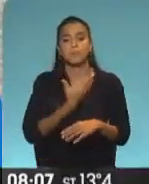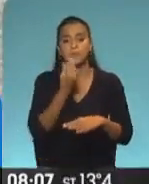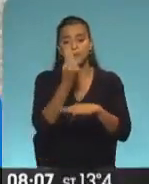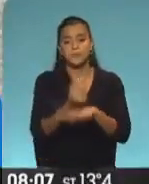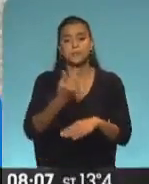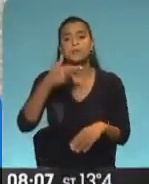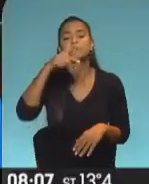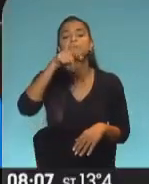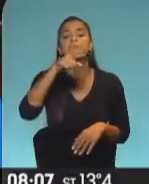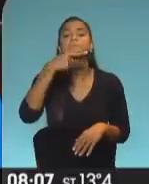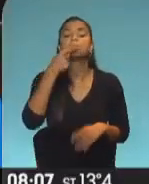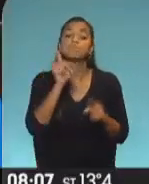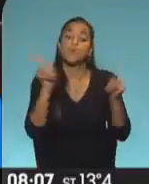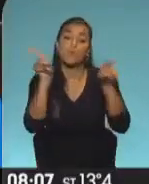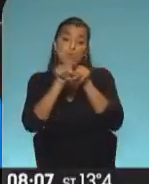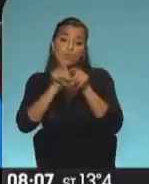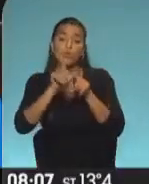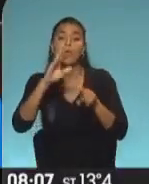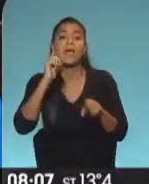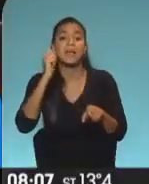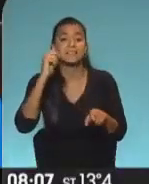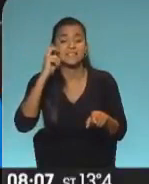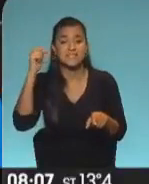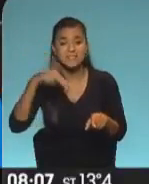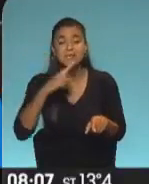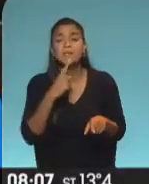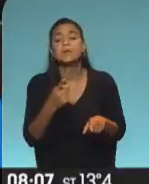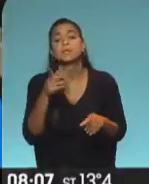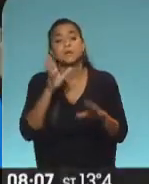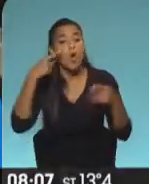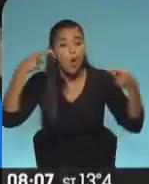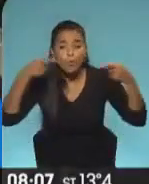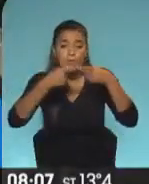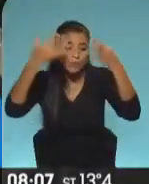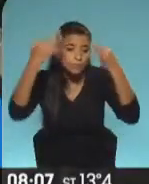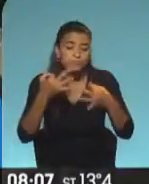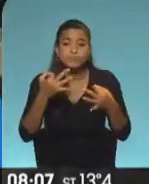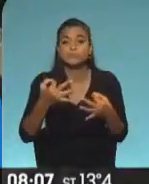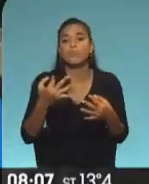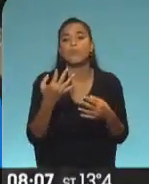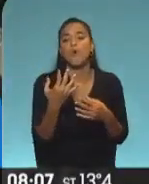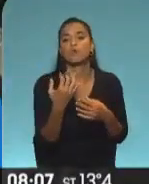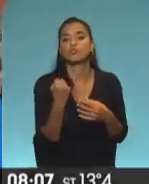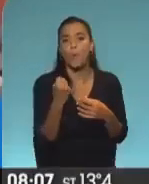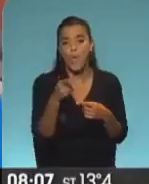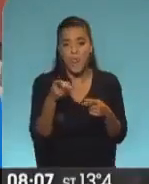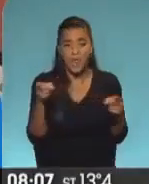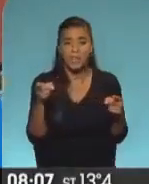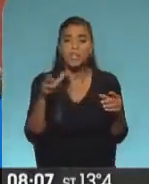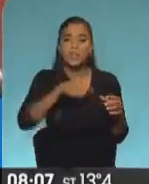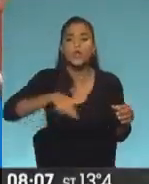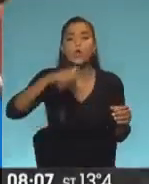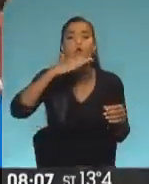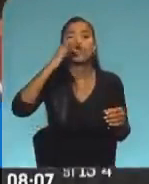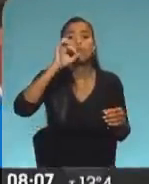Benjamín Netanyahu, junto al centrista Benny Gantz, tiene como objetivo central anexar a su soberanía una parte de